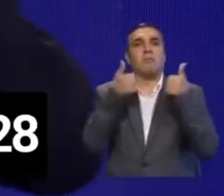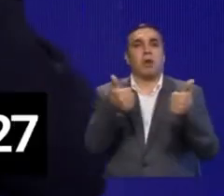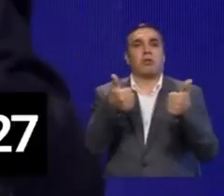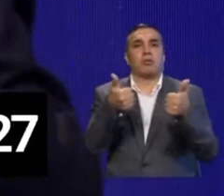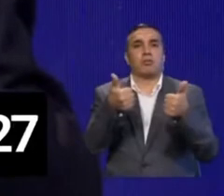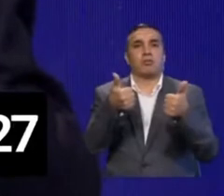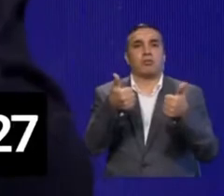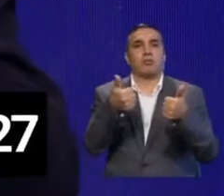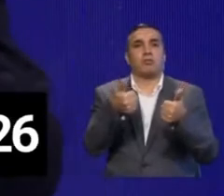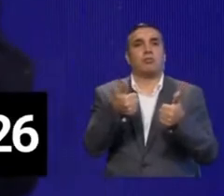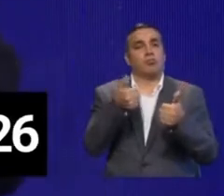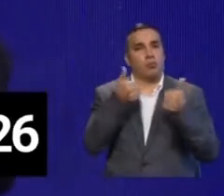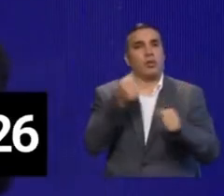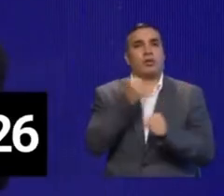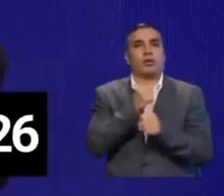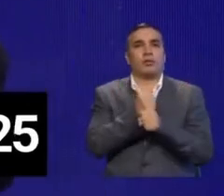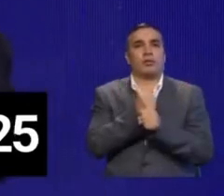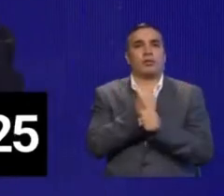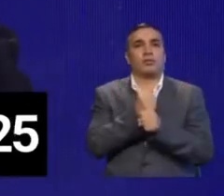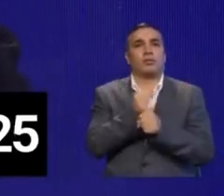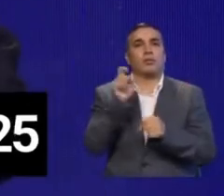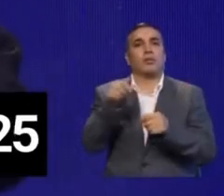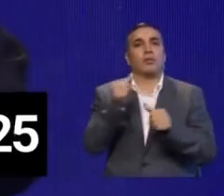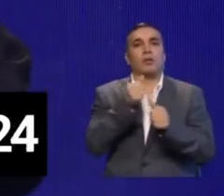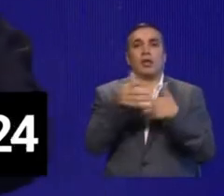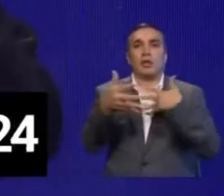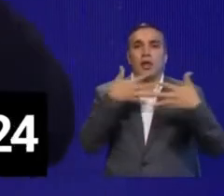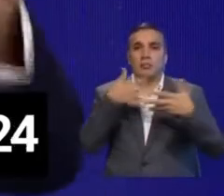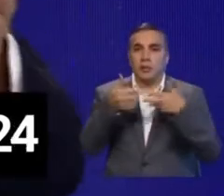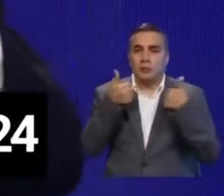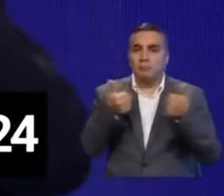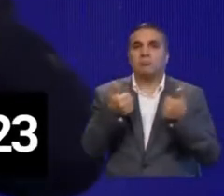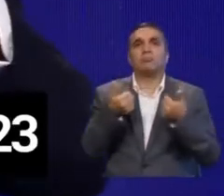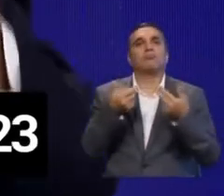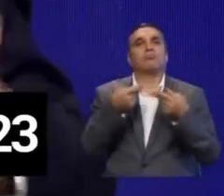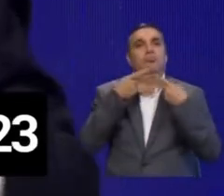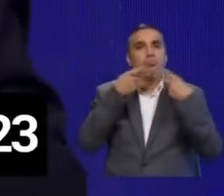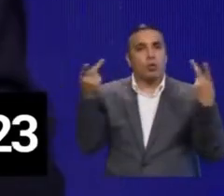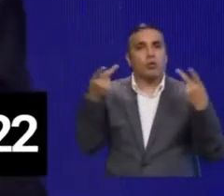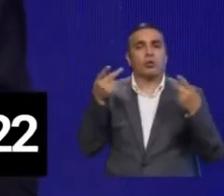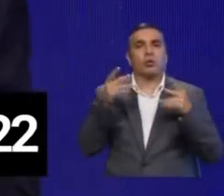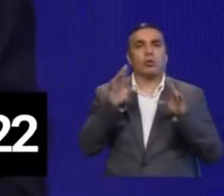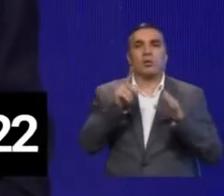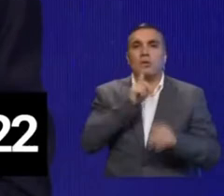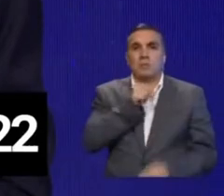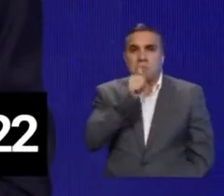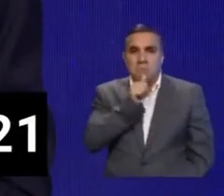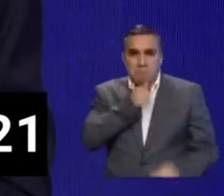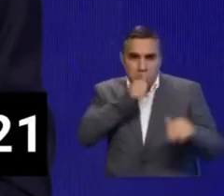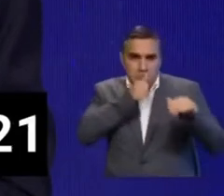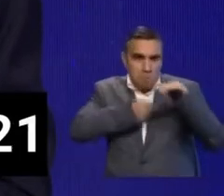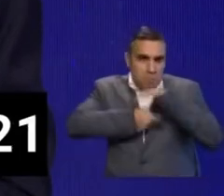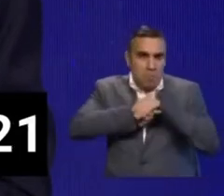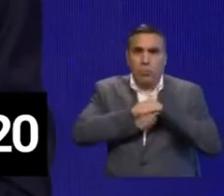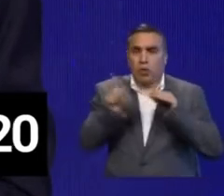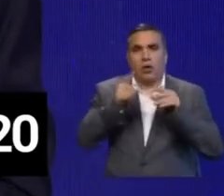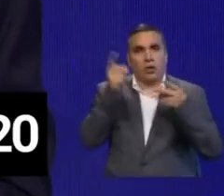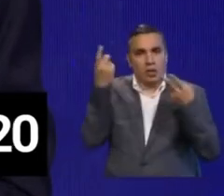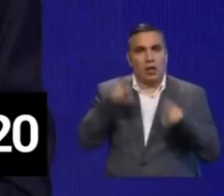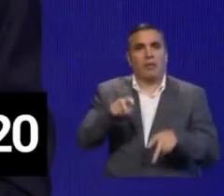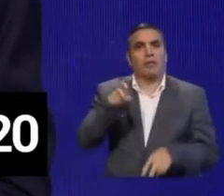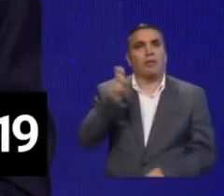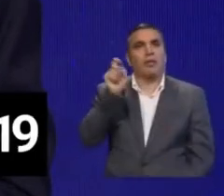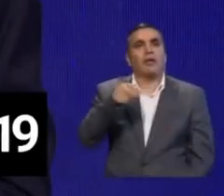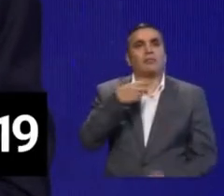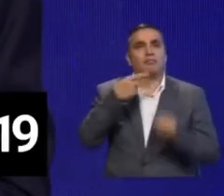eficiencia, eficacia. Las adquisiciones tienen que ser transparentes y públicas y no secreto de Estado. Los hospitales tienen que ser